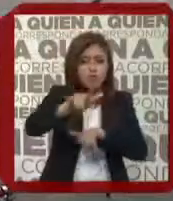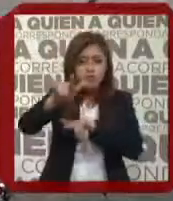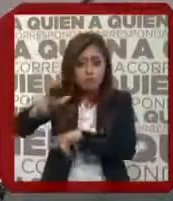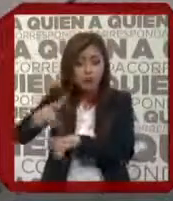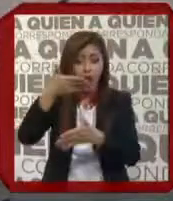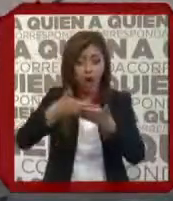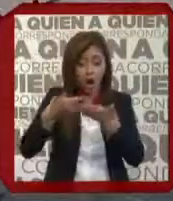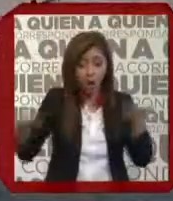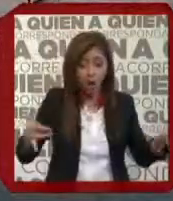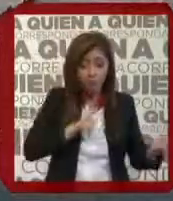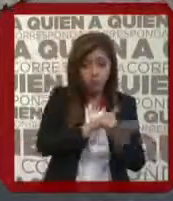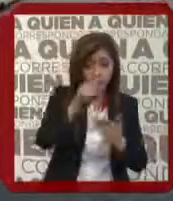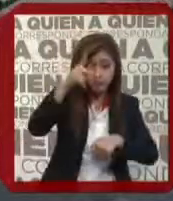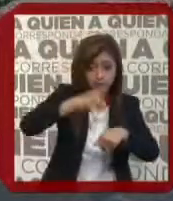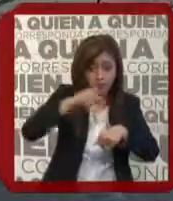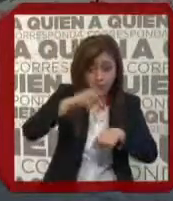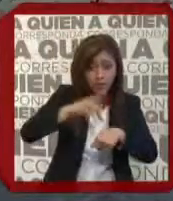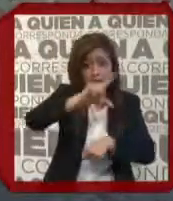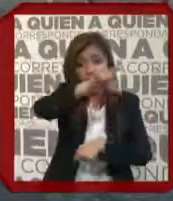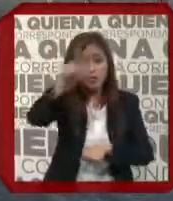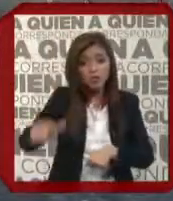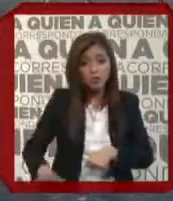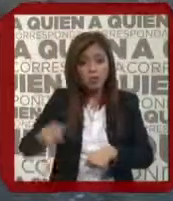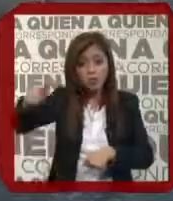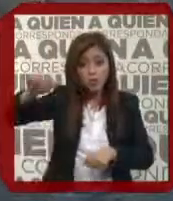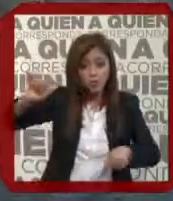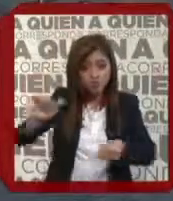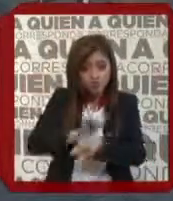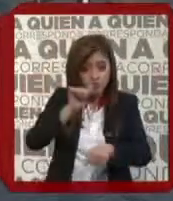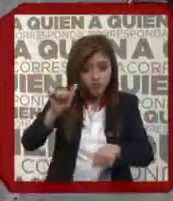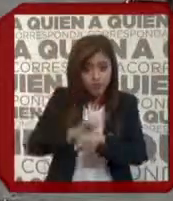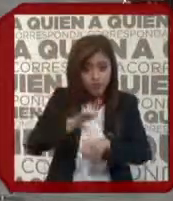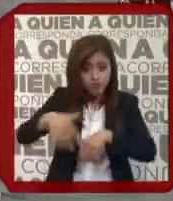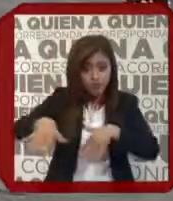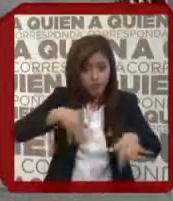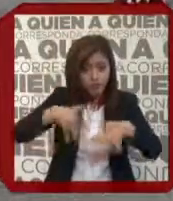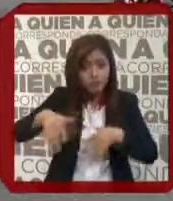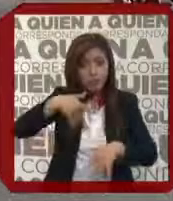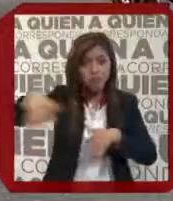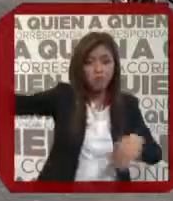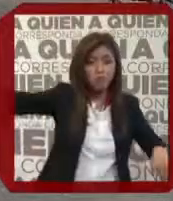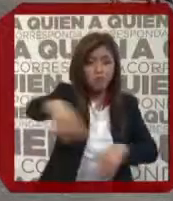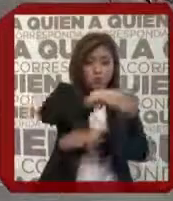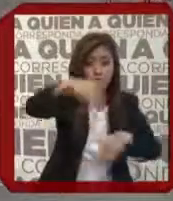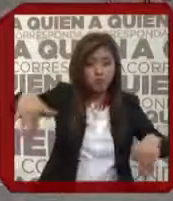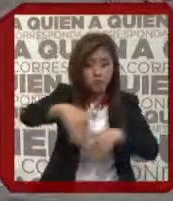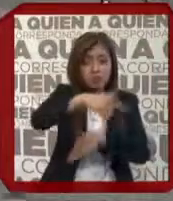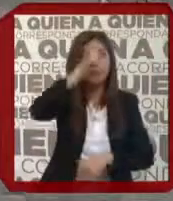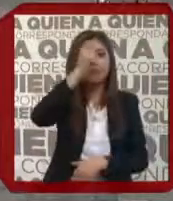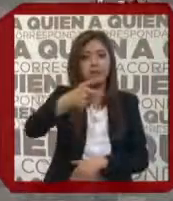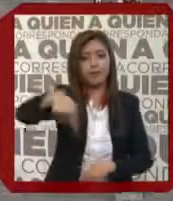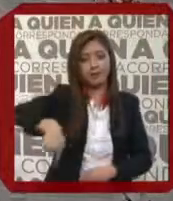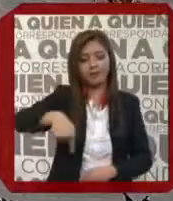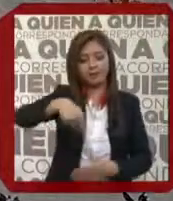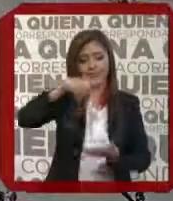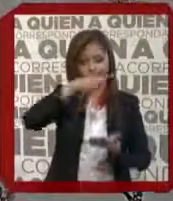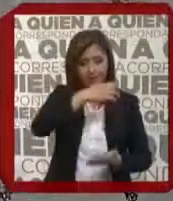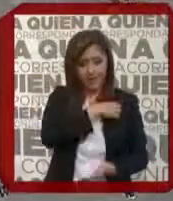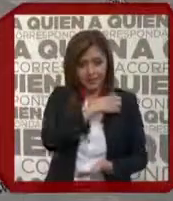concreto y asfalto y el circular de los vehículos alrededor de este, que es un símbolo inequívoco de la capital mexicana.